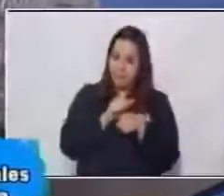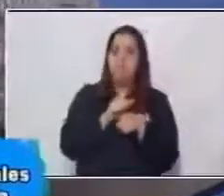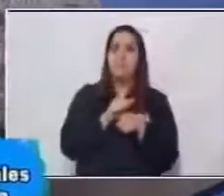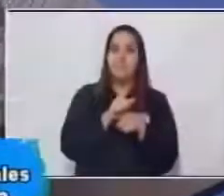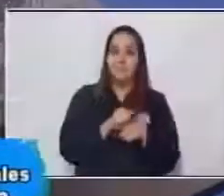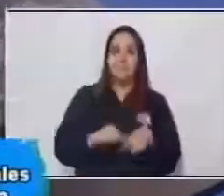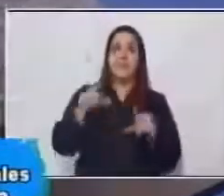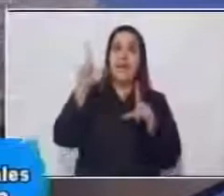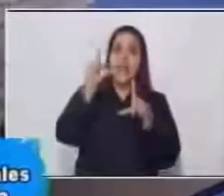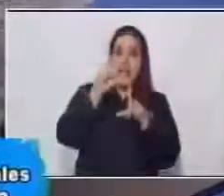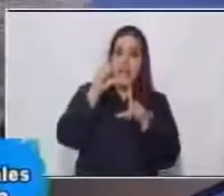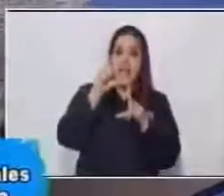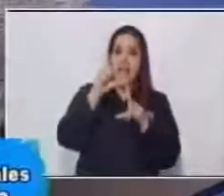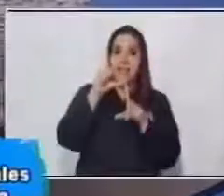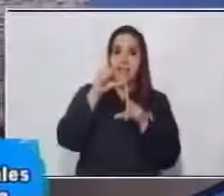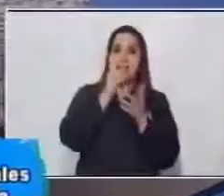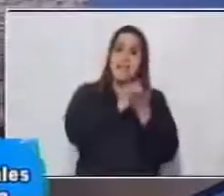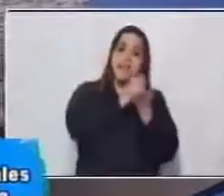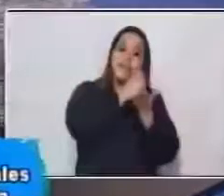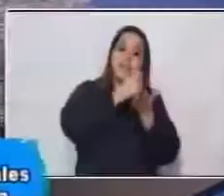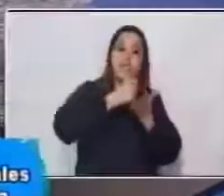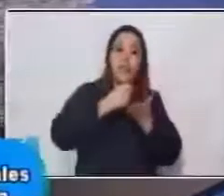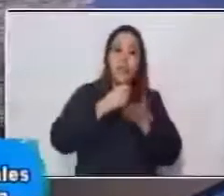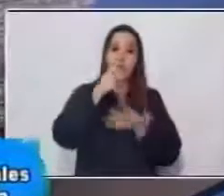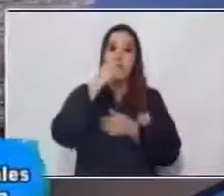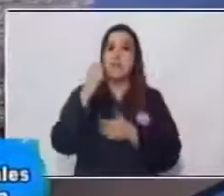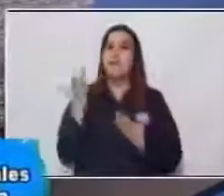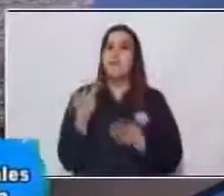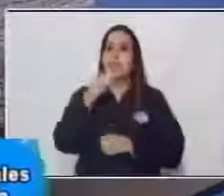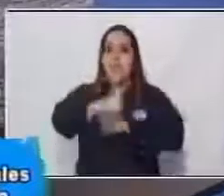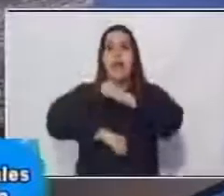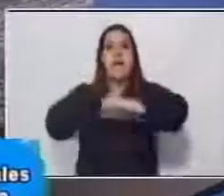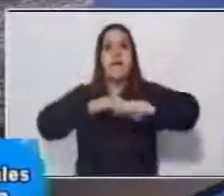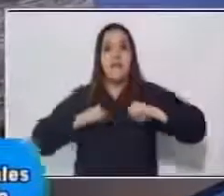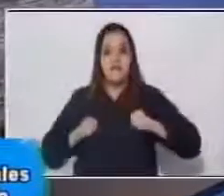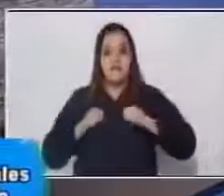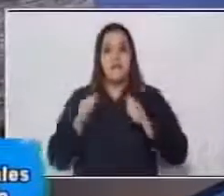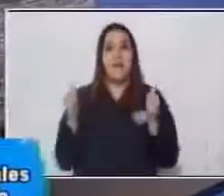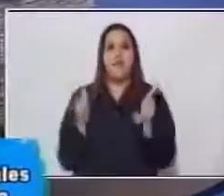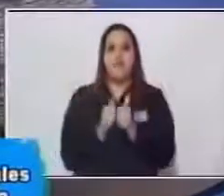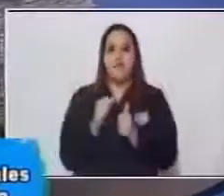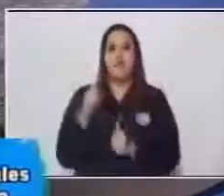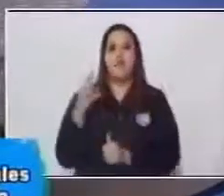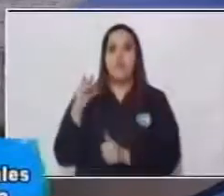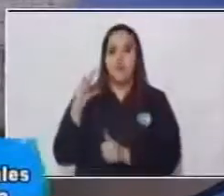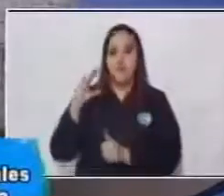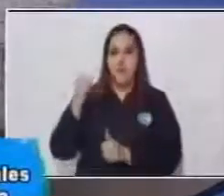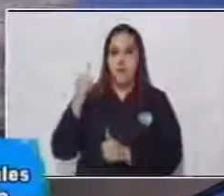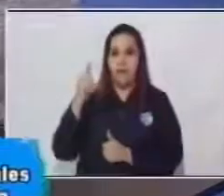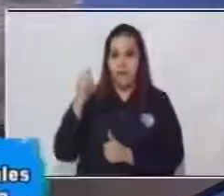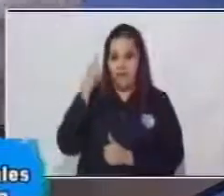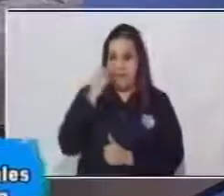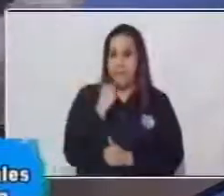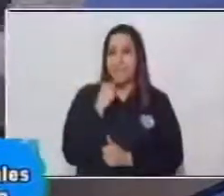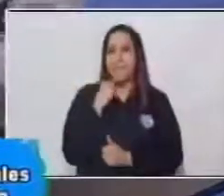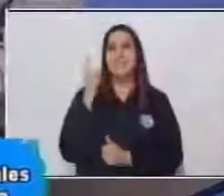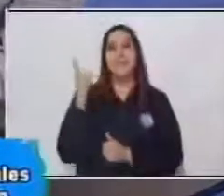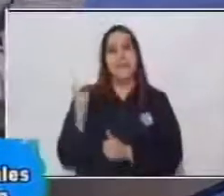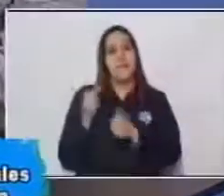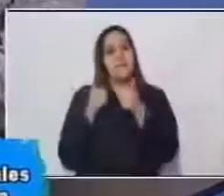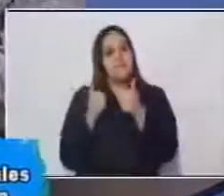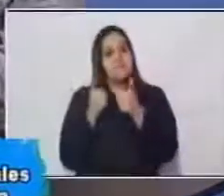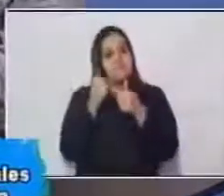el fonema y grafía de la F y vocal. Muy bien, démosle entonces